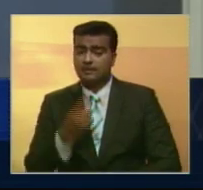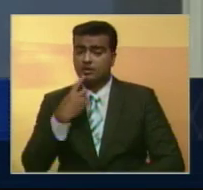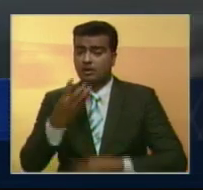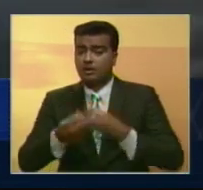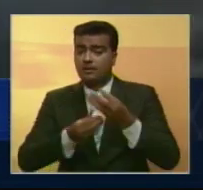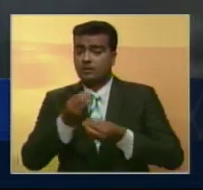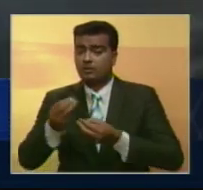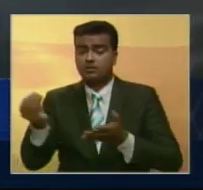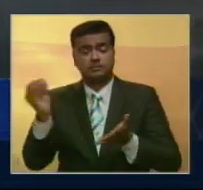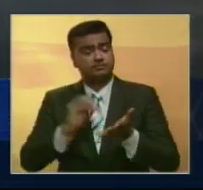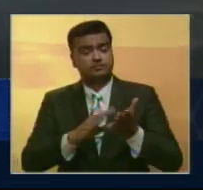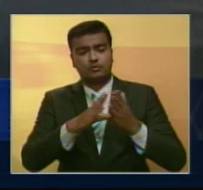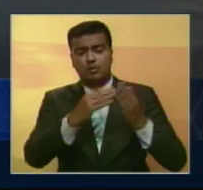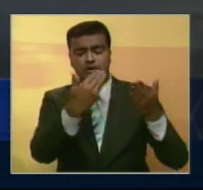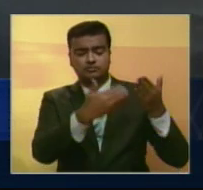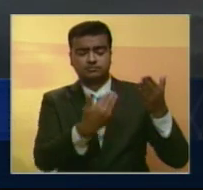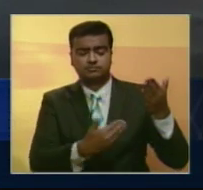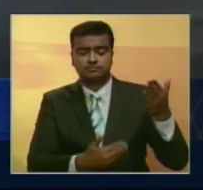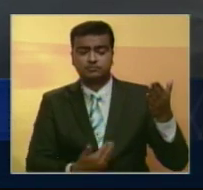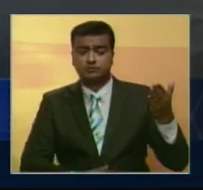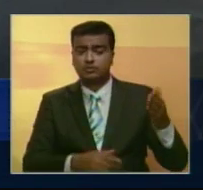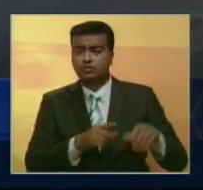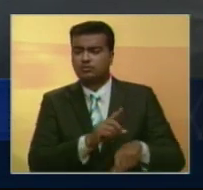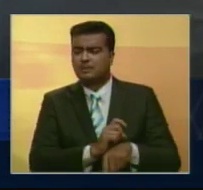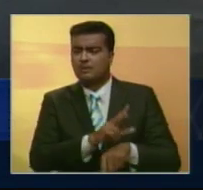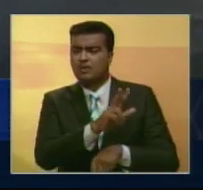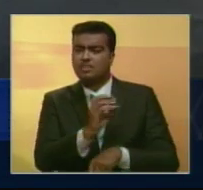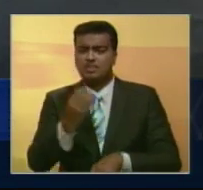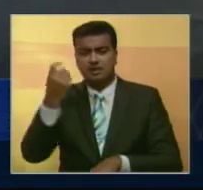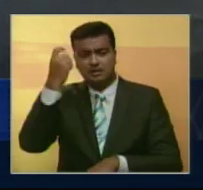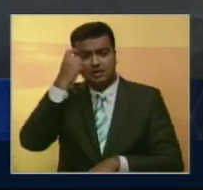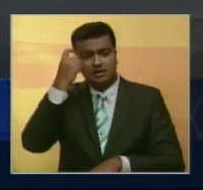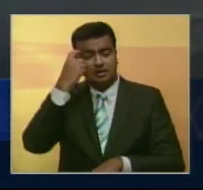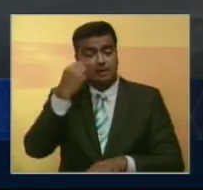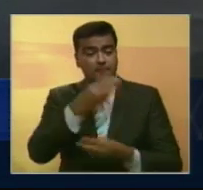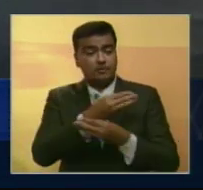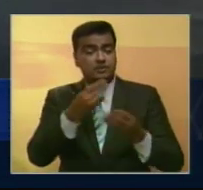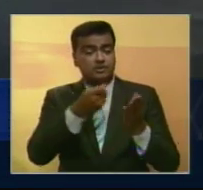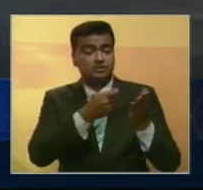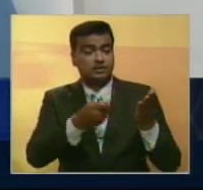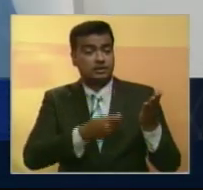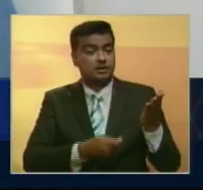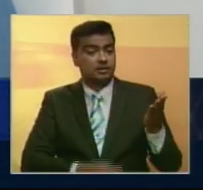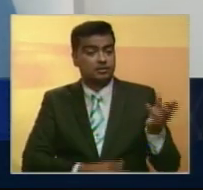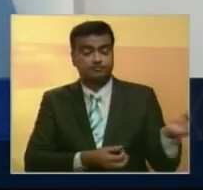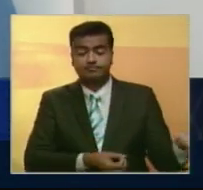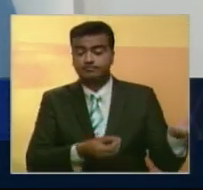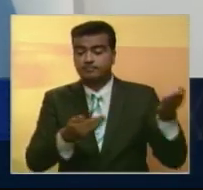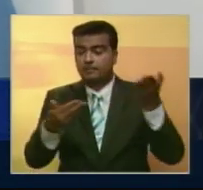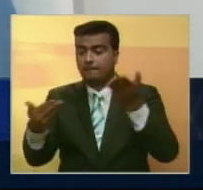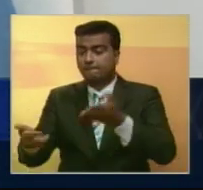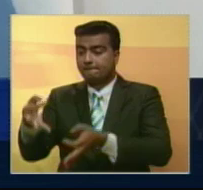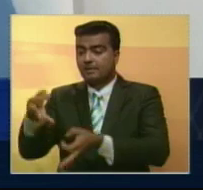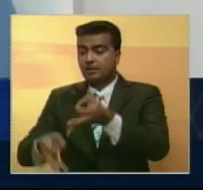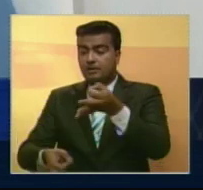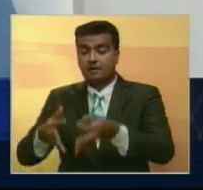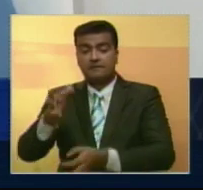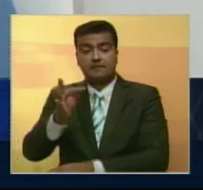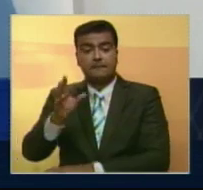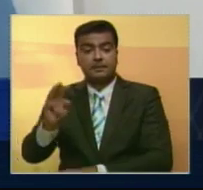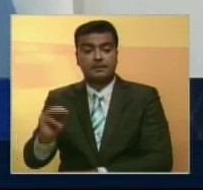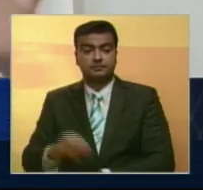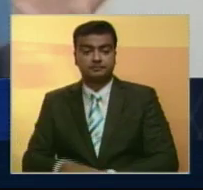que remitan todos los documentos en un plazo de 30 días desde la publicación del decreto y sean entregados a la jueza Fabiana